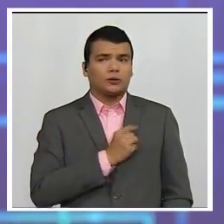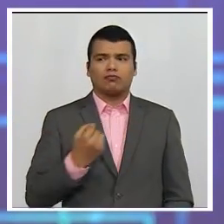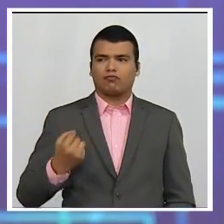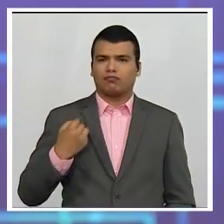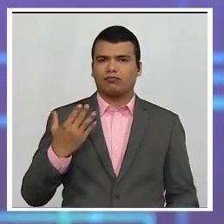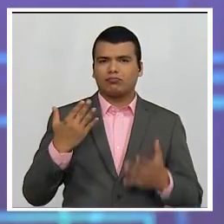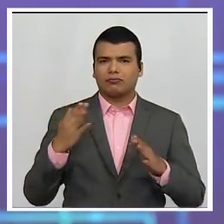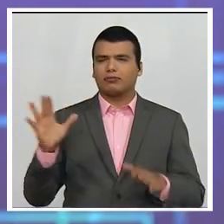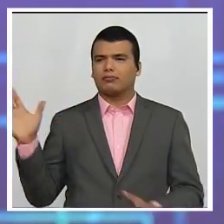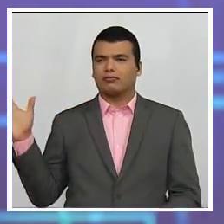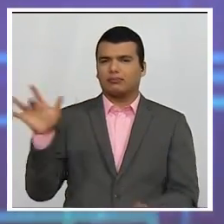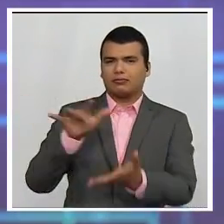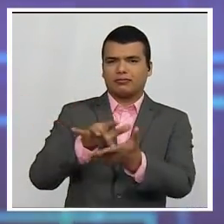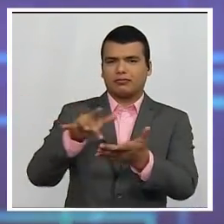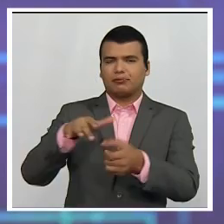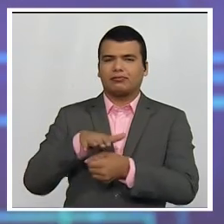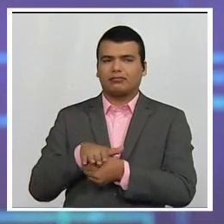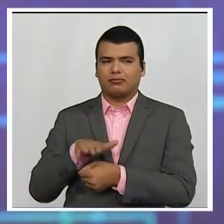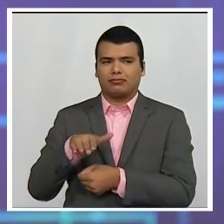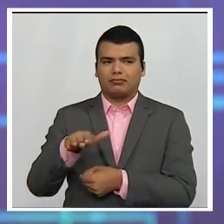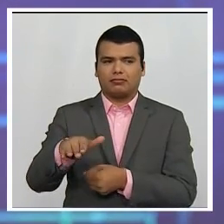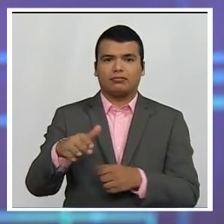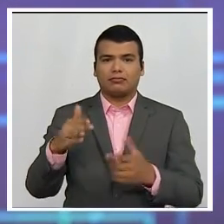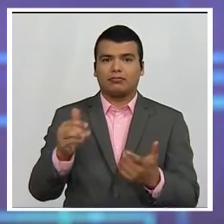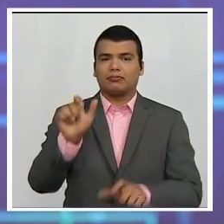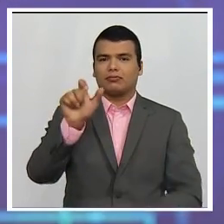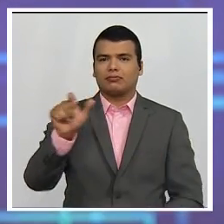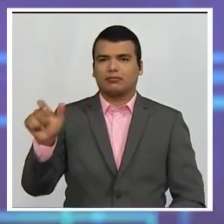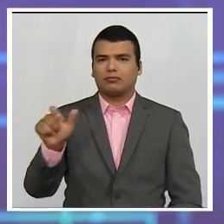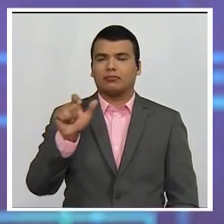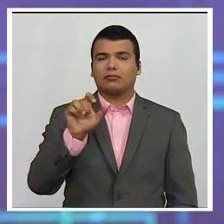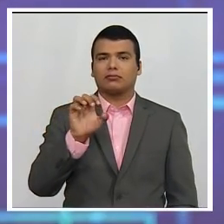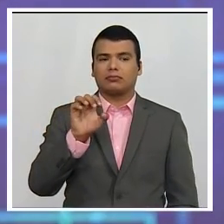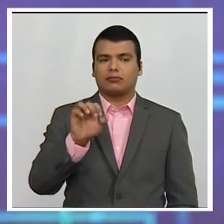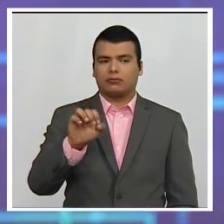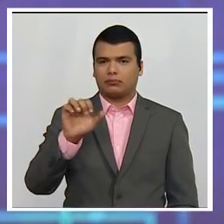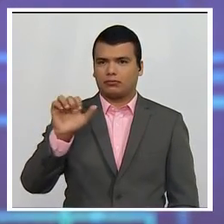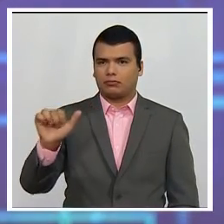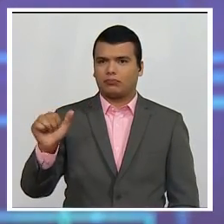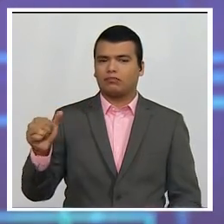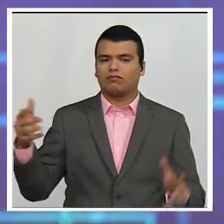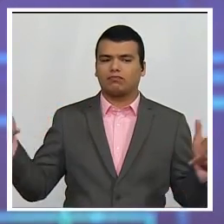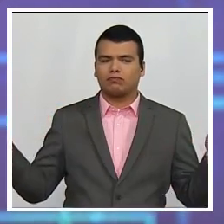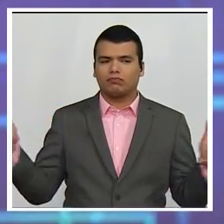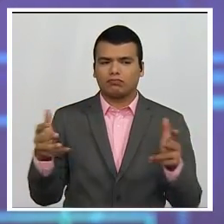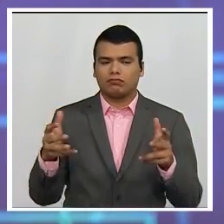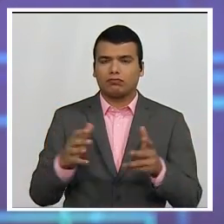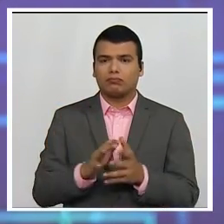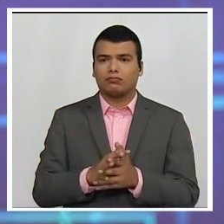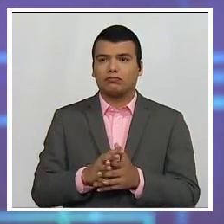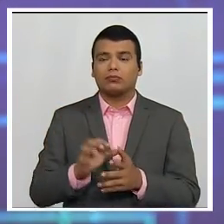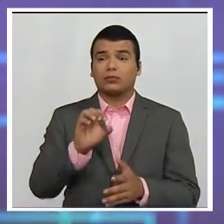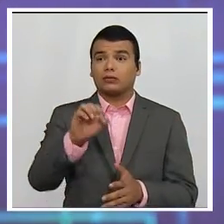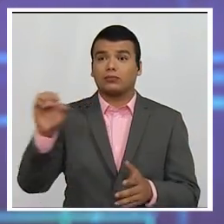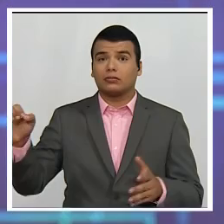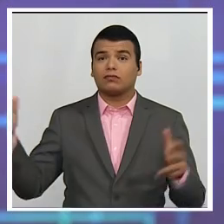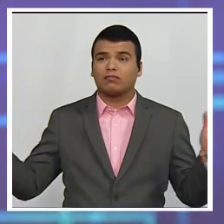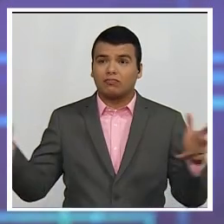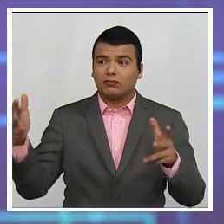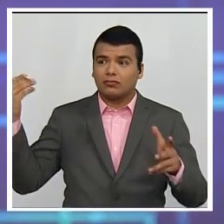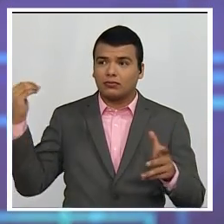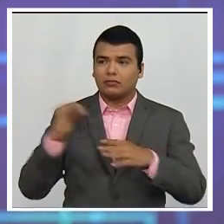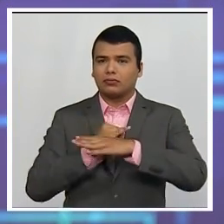horas la llegada al puerto de buenaventura de los dos buzos que fueron rescatados en cercanías a la isla de malpelo y que se